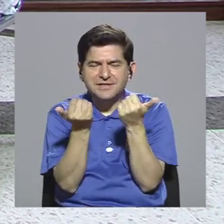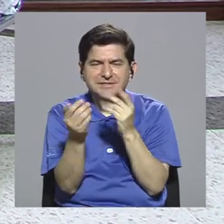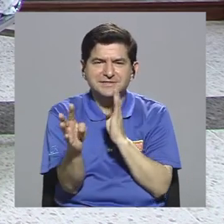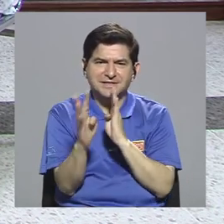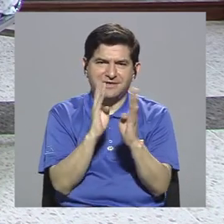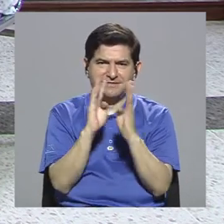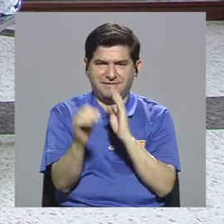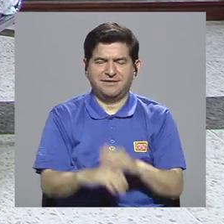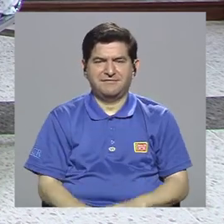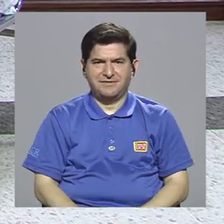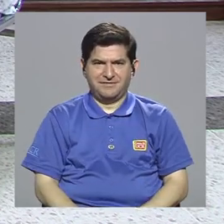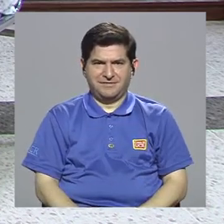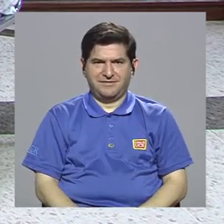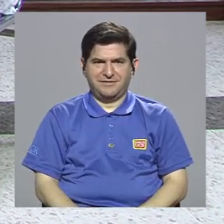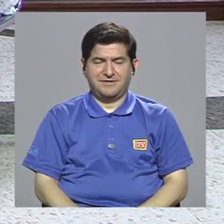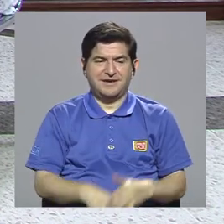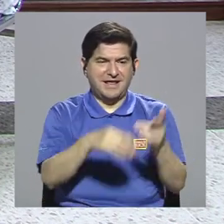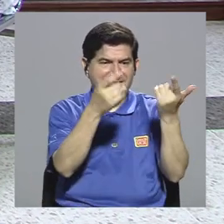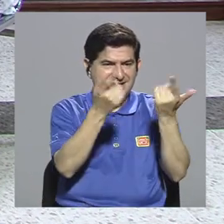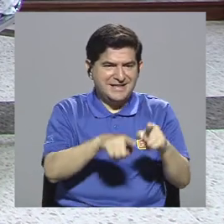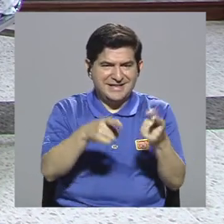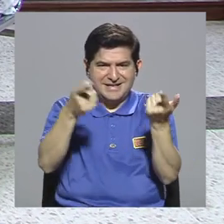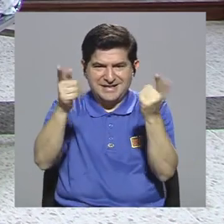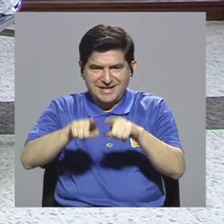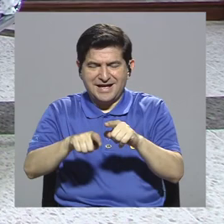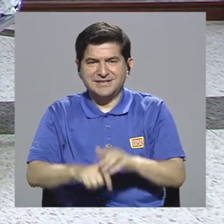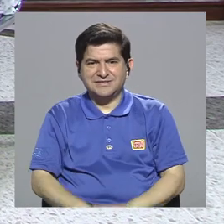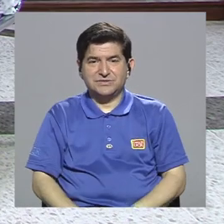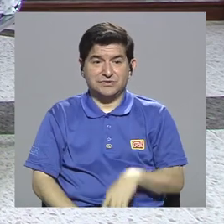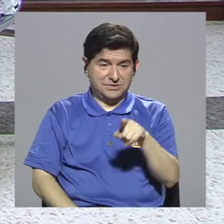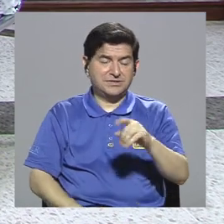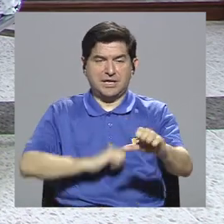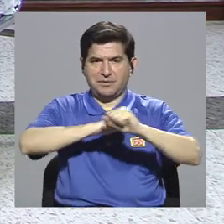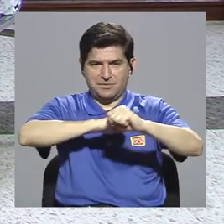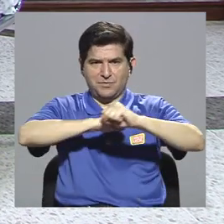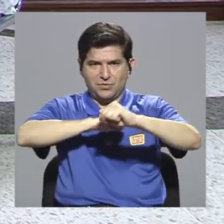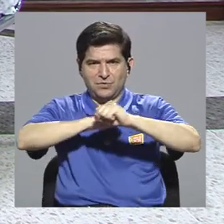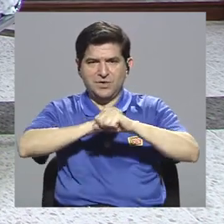acerca de los casos, de estos anuncios, ¿verdad?,